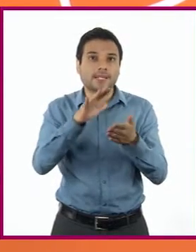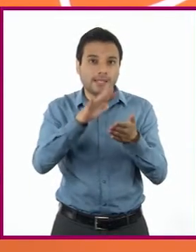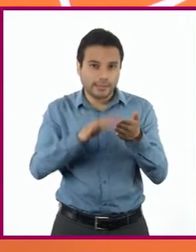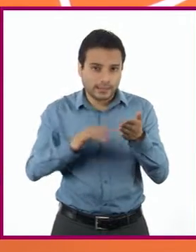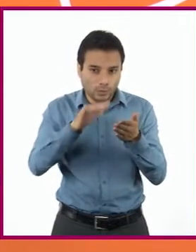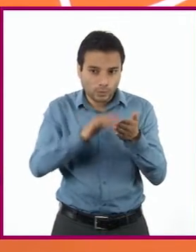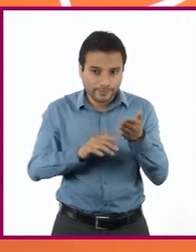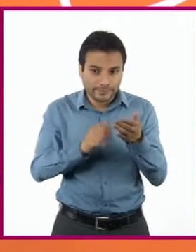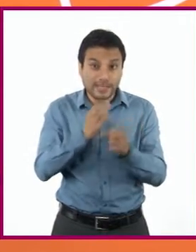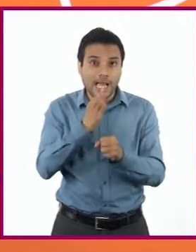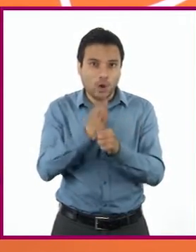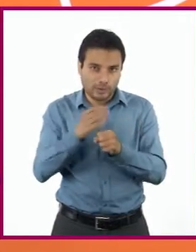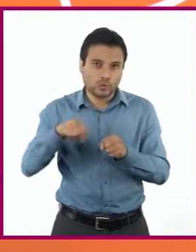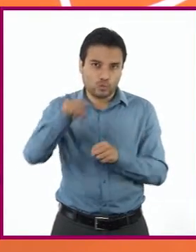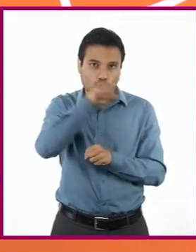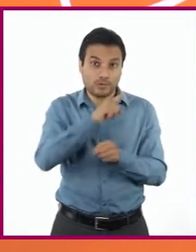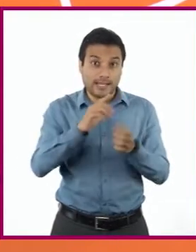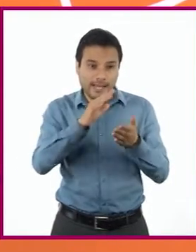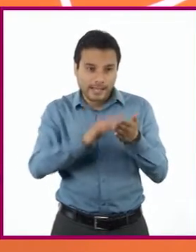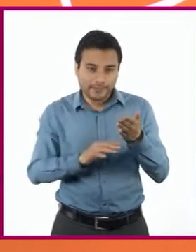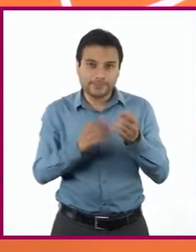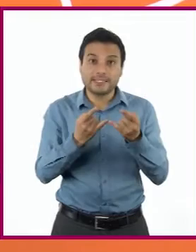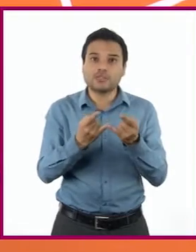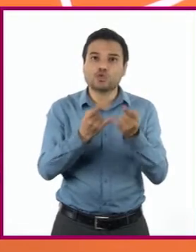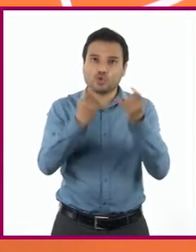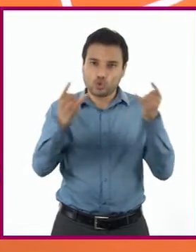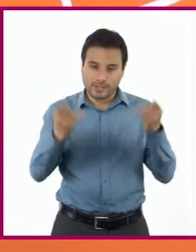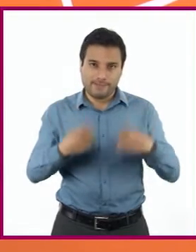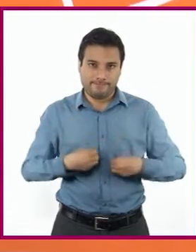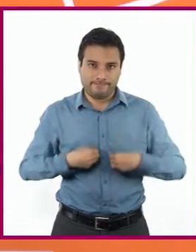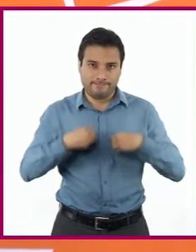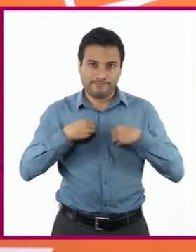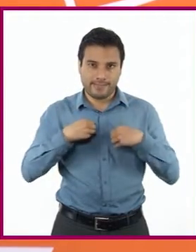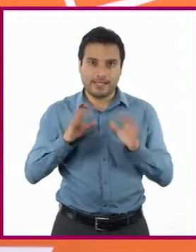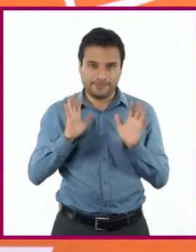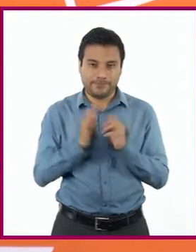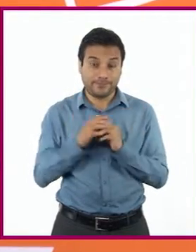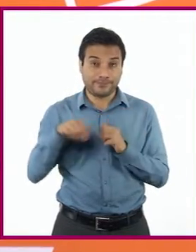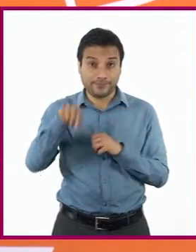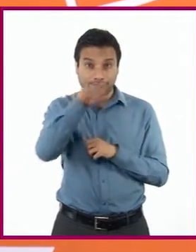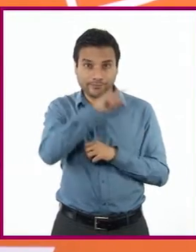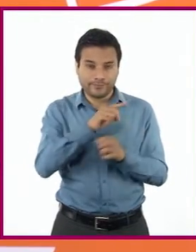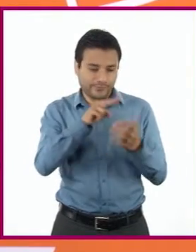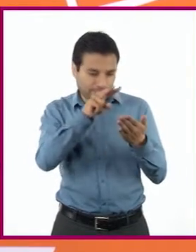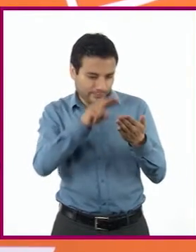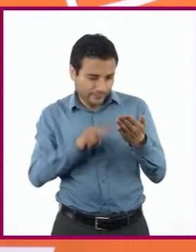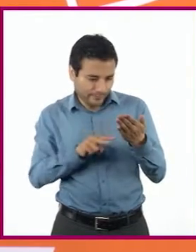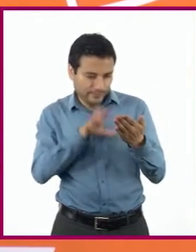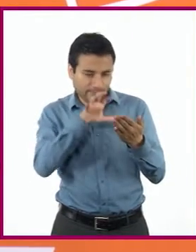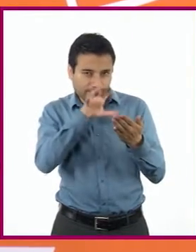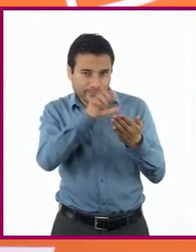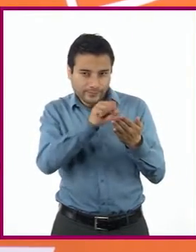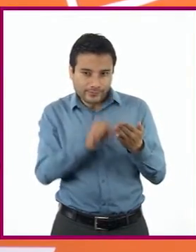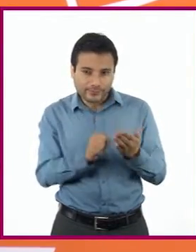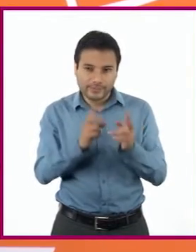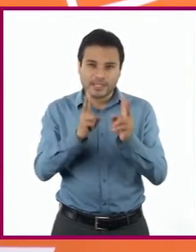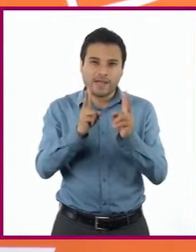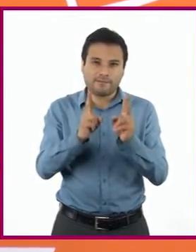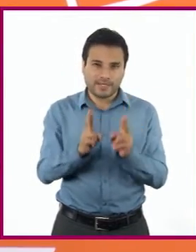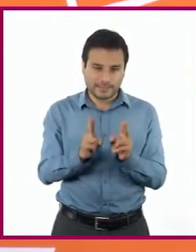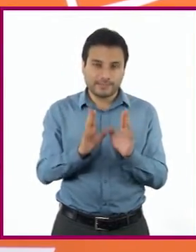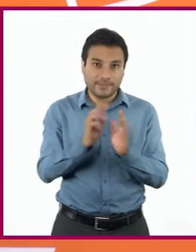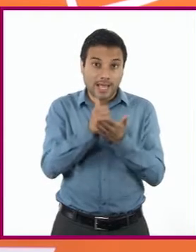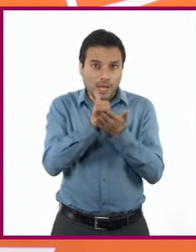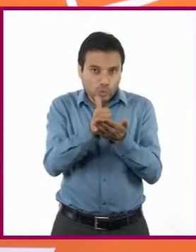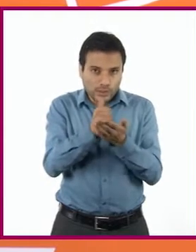nos dedicaremos a leer una autobiografía en la cual podremos identificar aquellas expresiones que